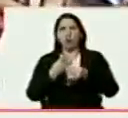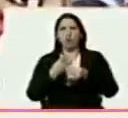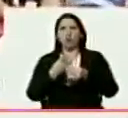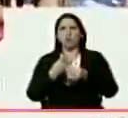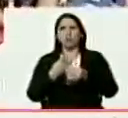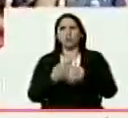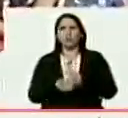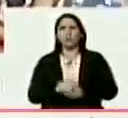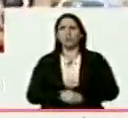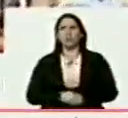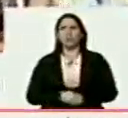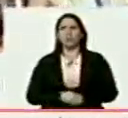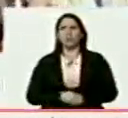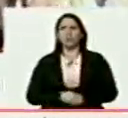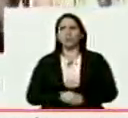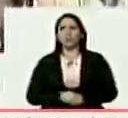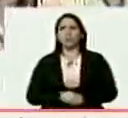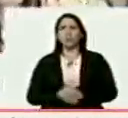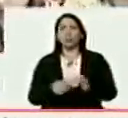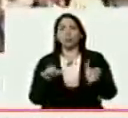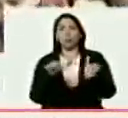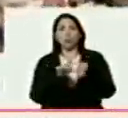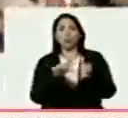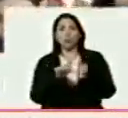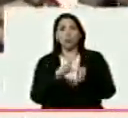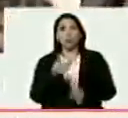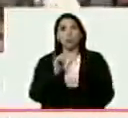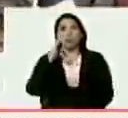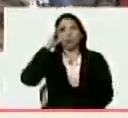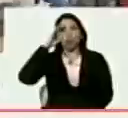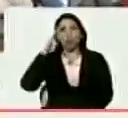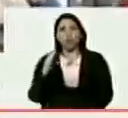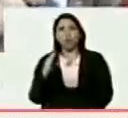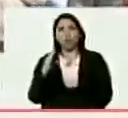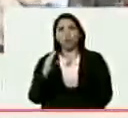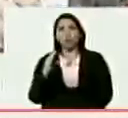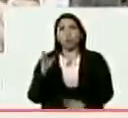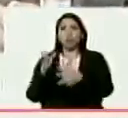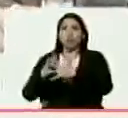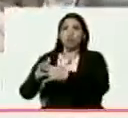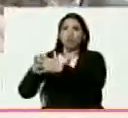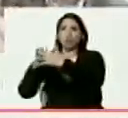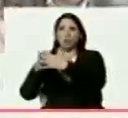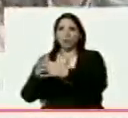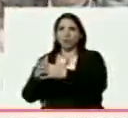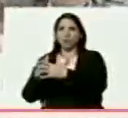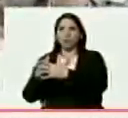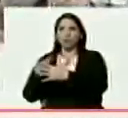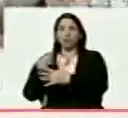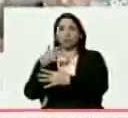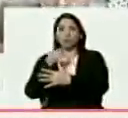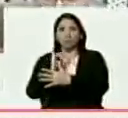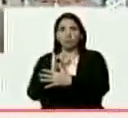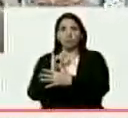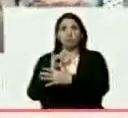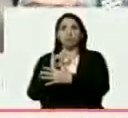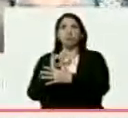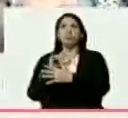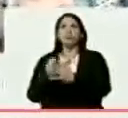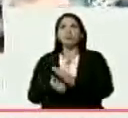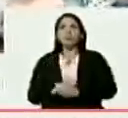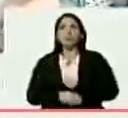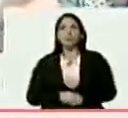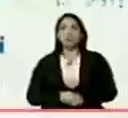mapa sirio, donde hay los soldados norteamericanos, hay en el centro,